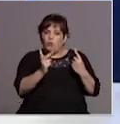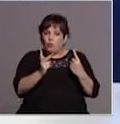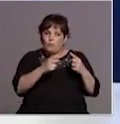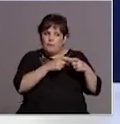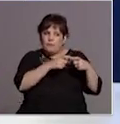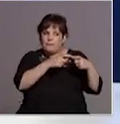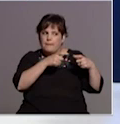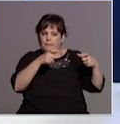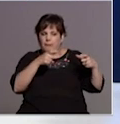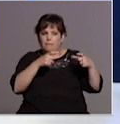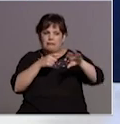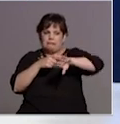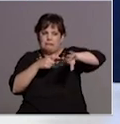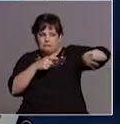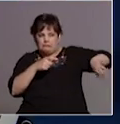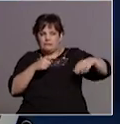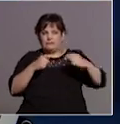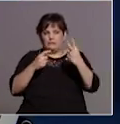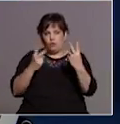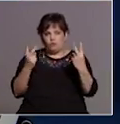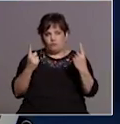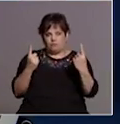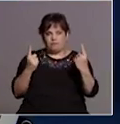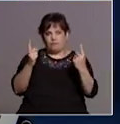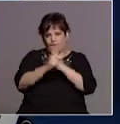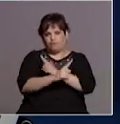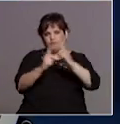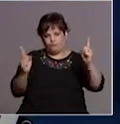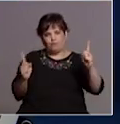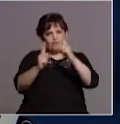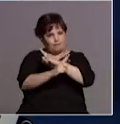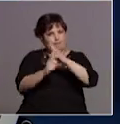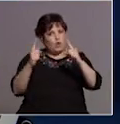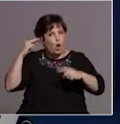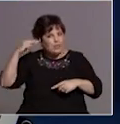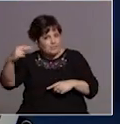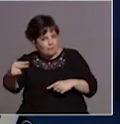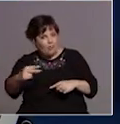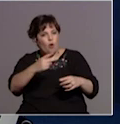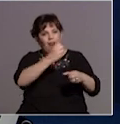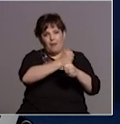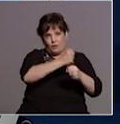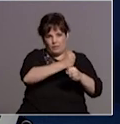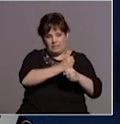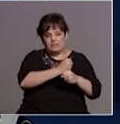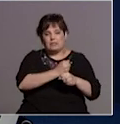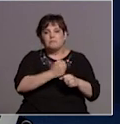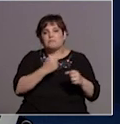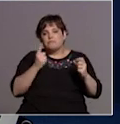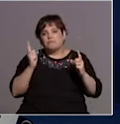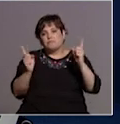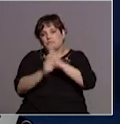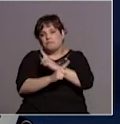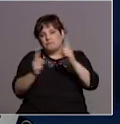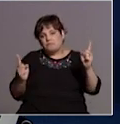es el segundo partido que alterna con con el partido conservador y que según algunas encuestas tendría